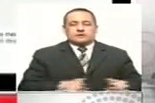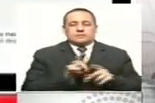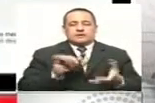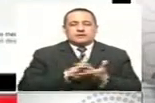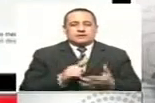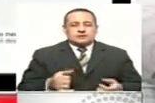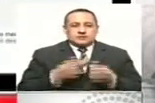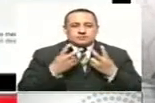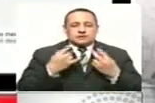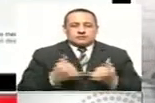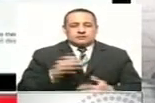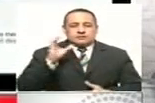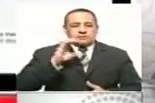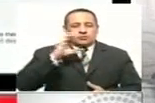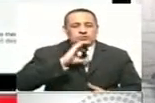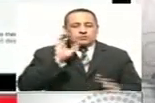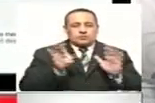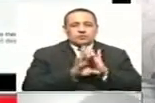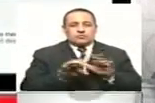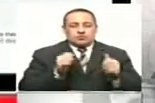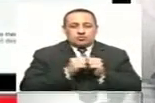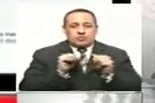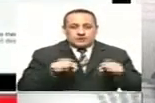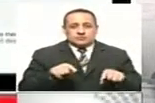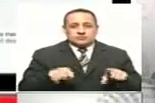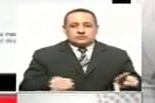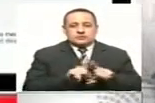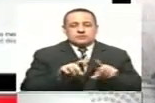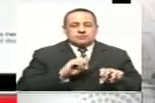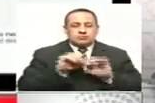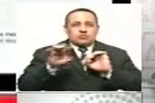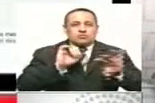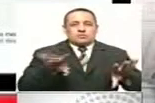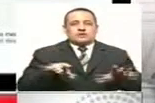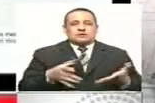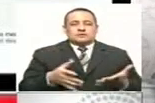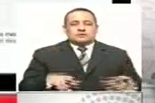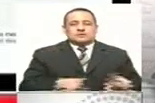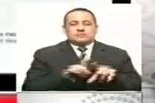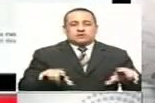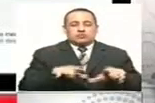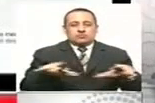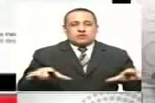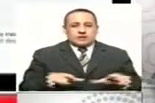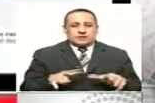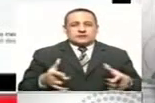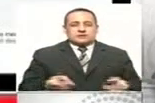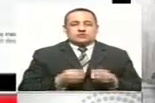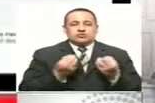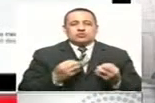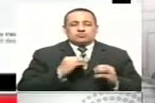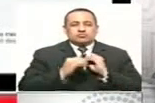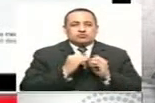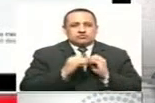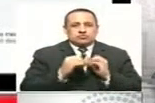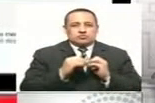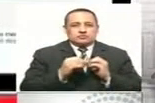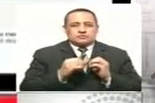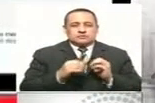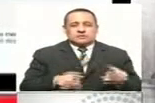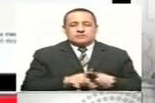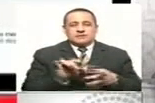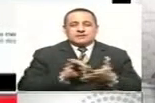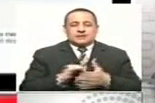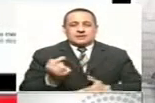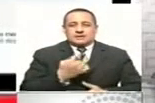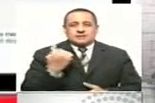También buscamos con eso promover espacios de instancias de articulación con